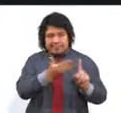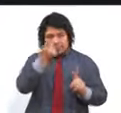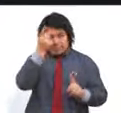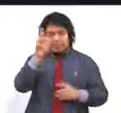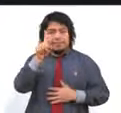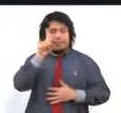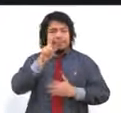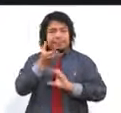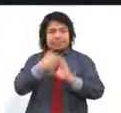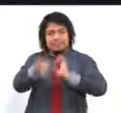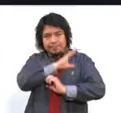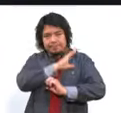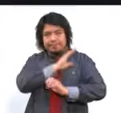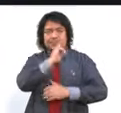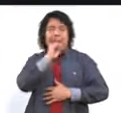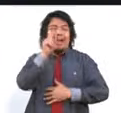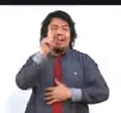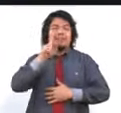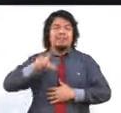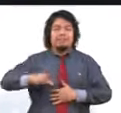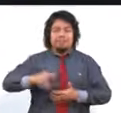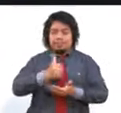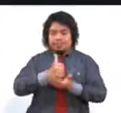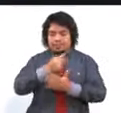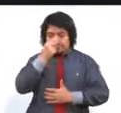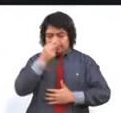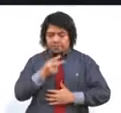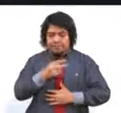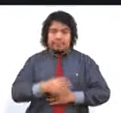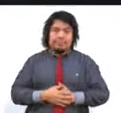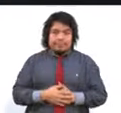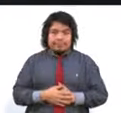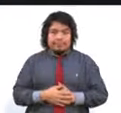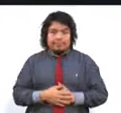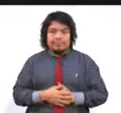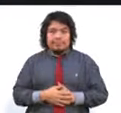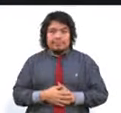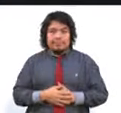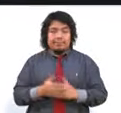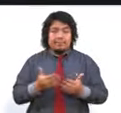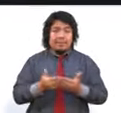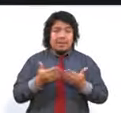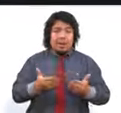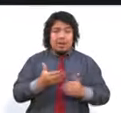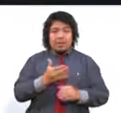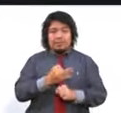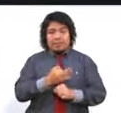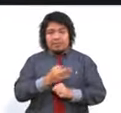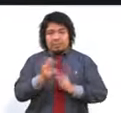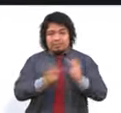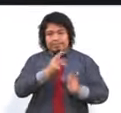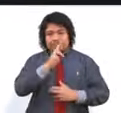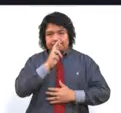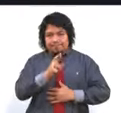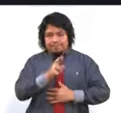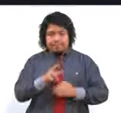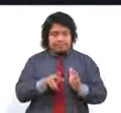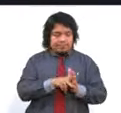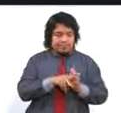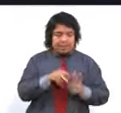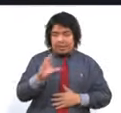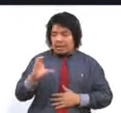doctora Claudia Sheinbaum Pardo, jefa de gobierno de la Ciudad de México. Y vamos a iniciar con sesión de preguntas y respuestas con